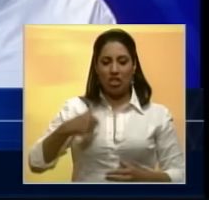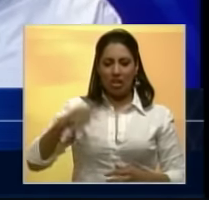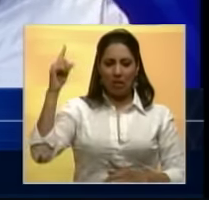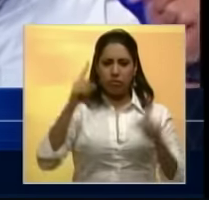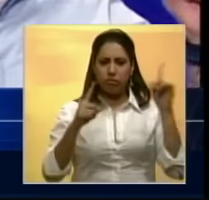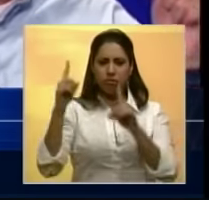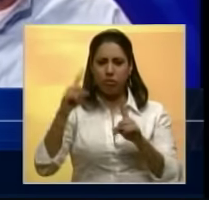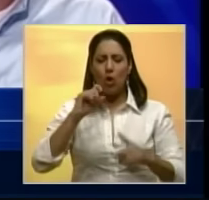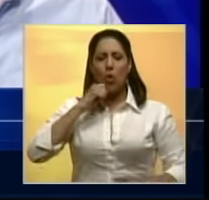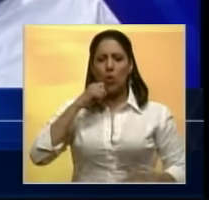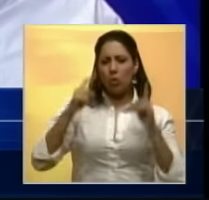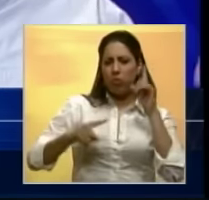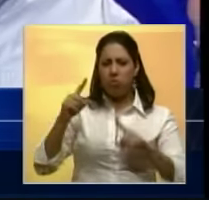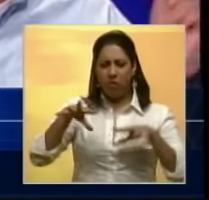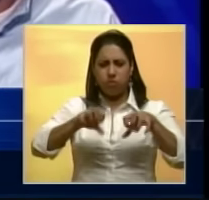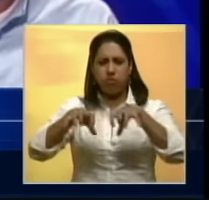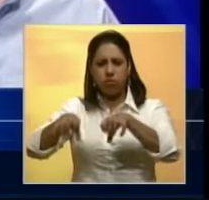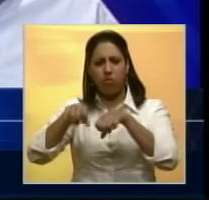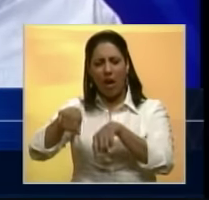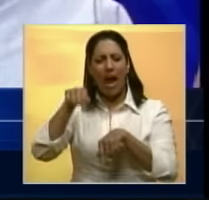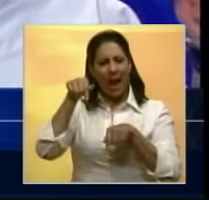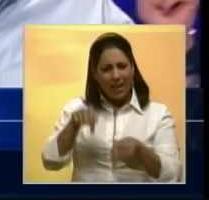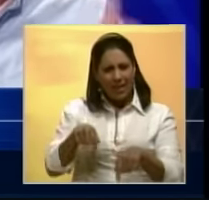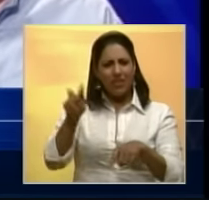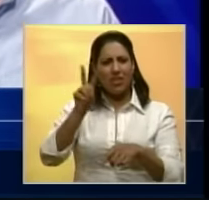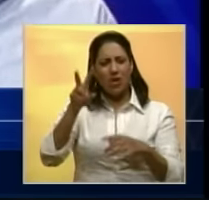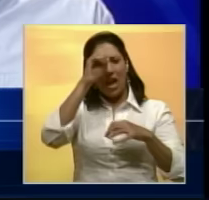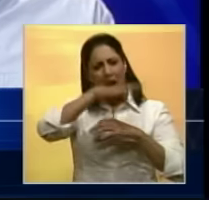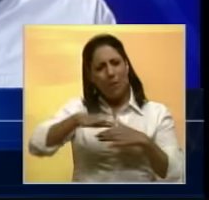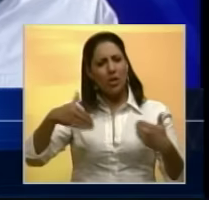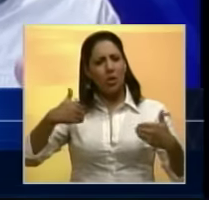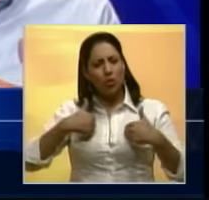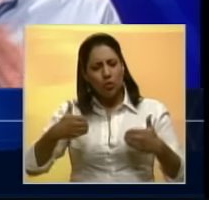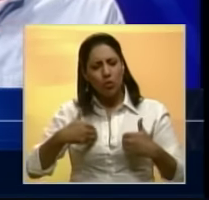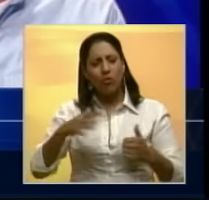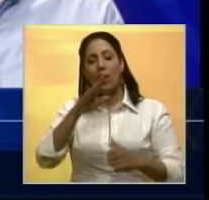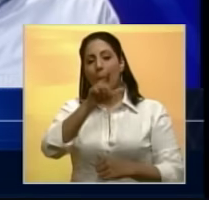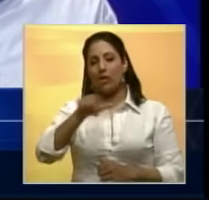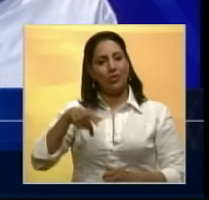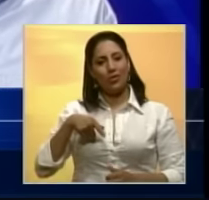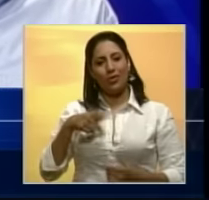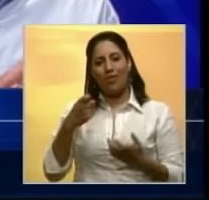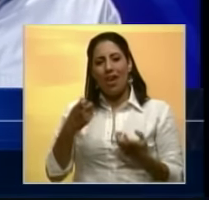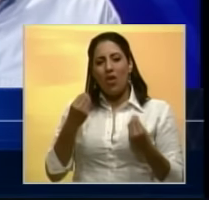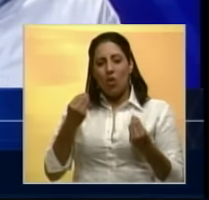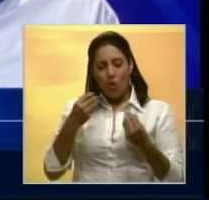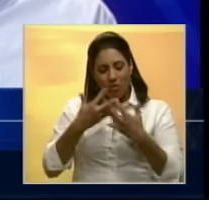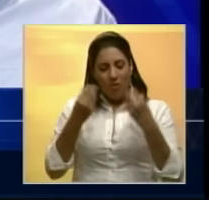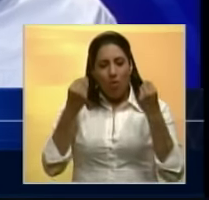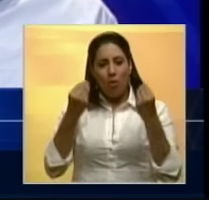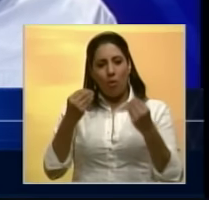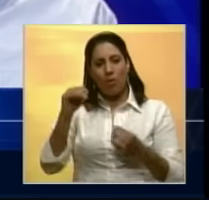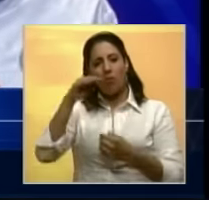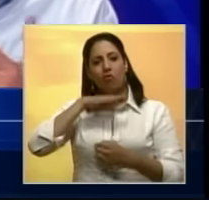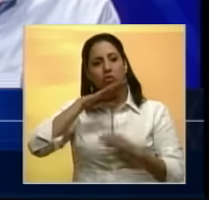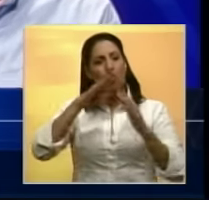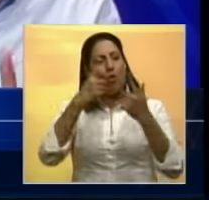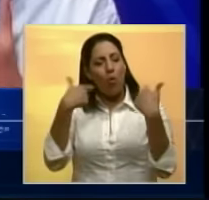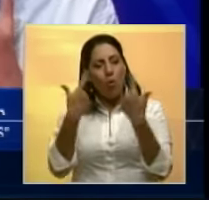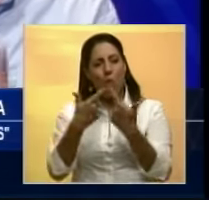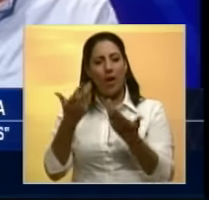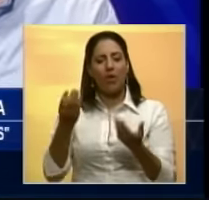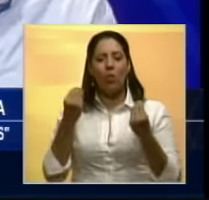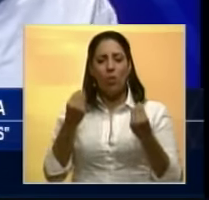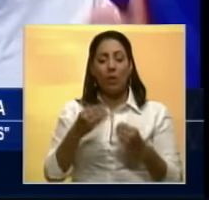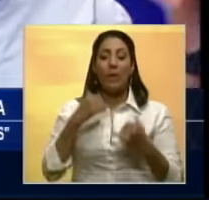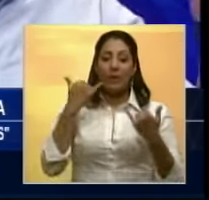rusos, en detrimento del campo venezolano, del obrero venezolano, del campesino venezolano, nosotros no vamos a tener productos ni anaqueles. El diputado destacó